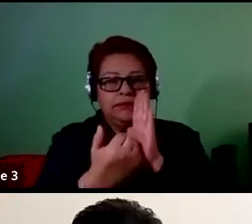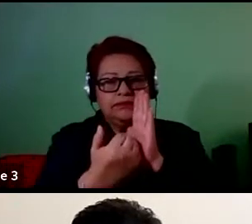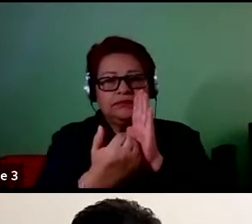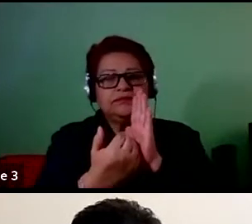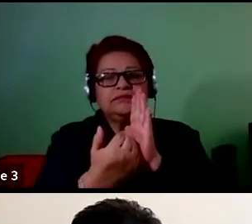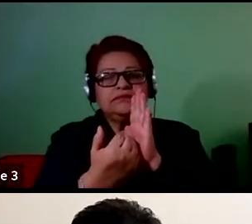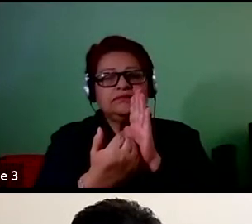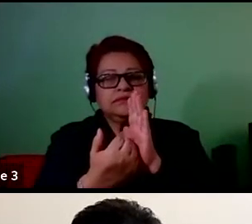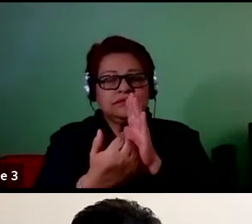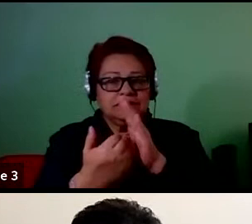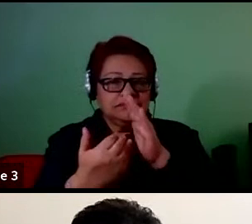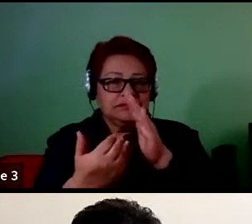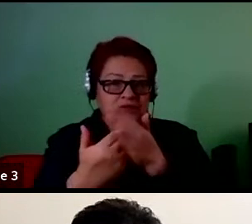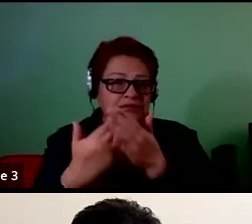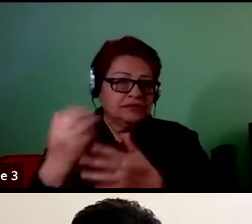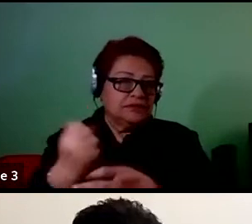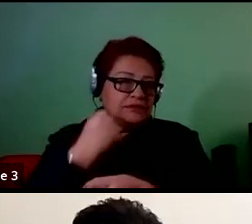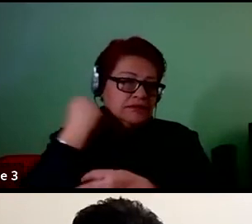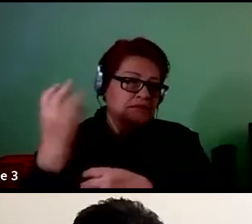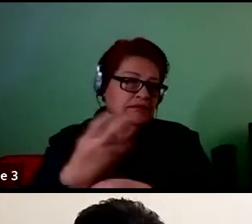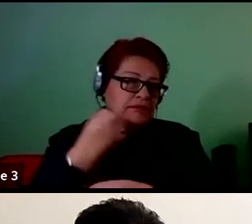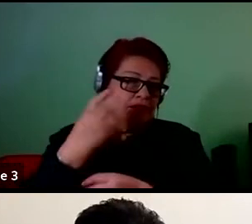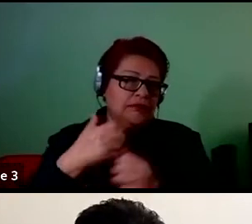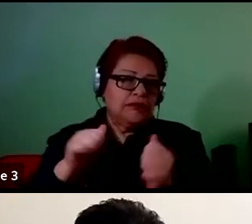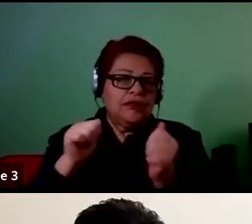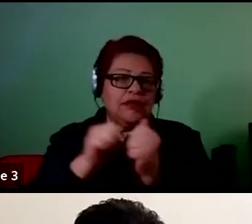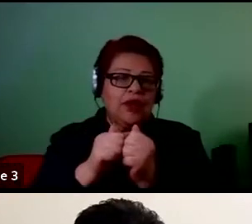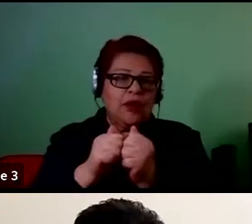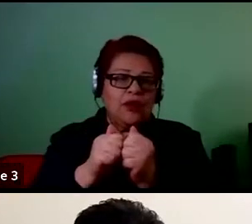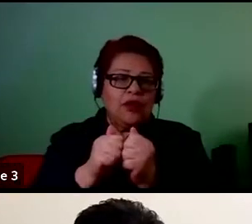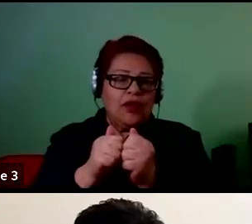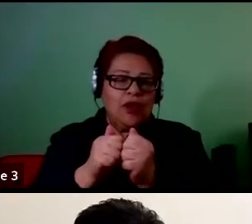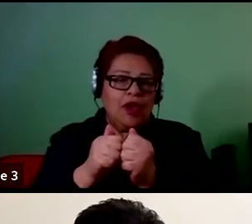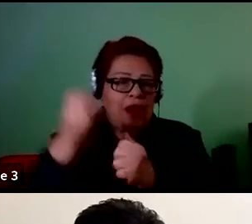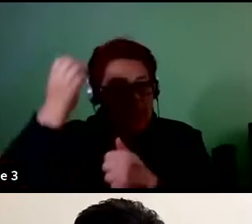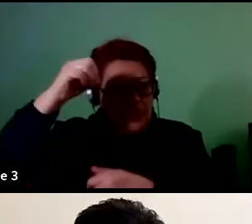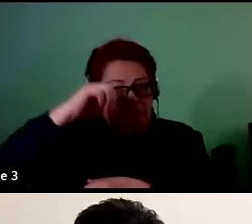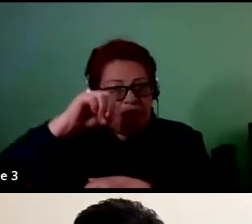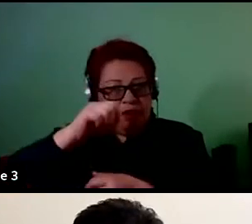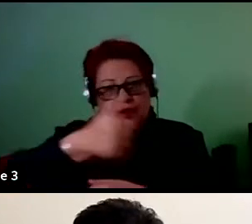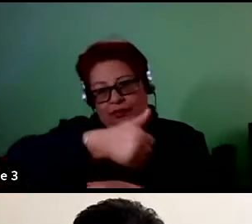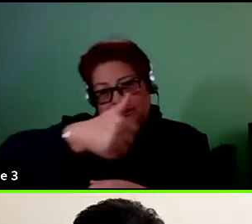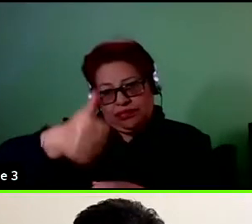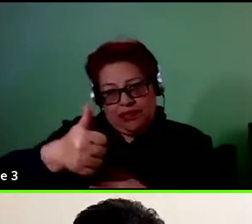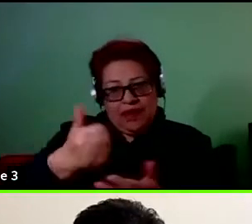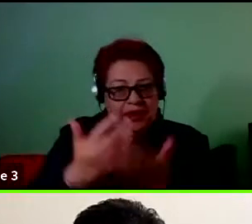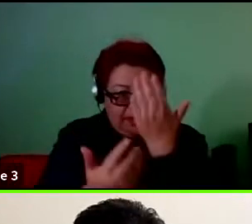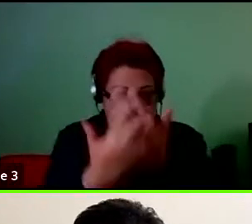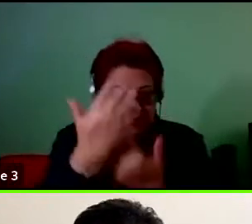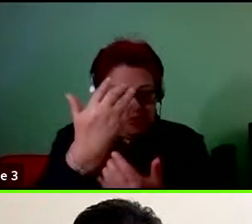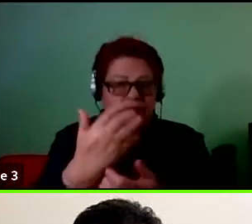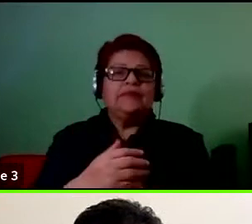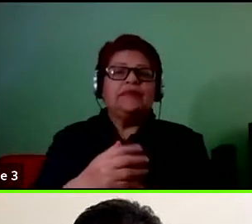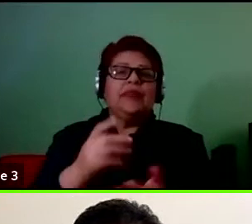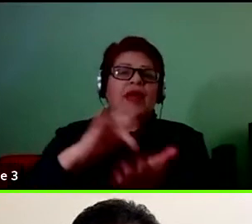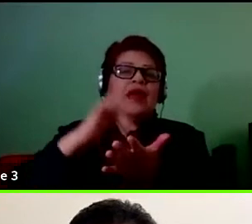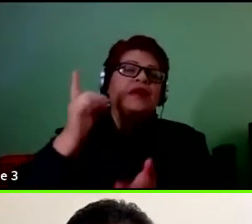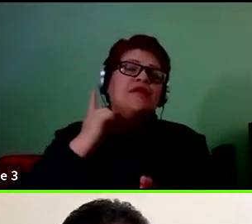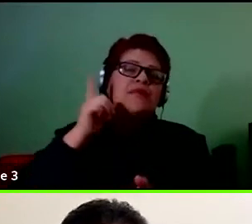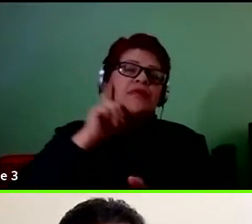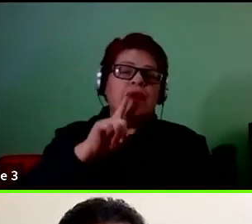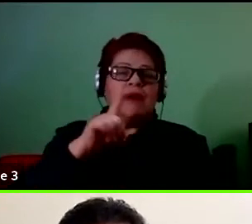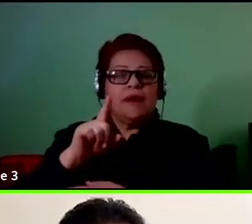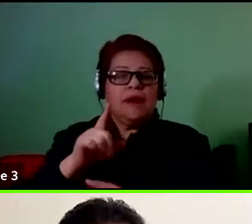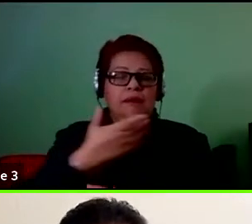estas sesiones de trabajo, estas mesas, estos foros, con las observaciones que hemos hecho. Así es, gracias, diputada presidenta. Por instrucciones de